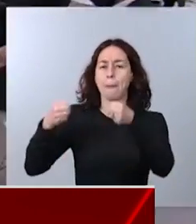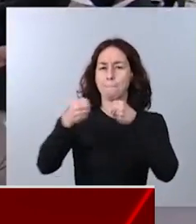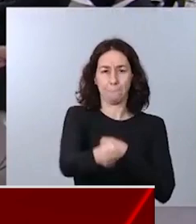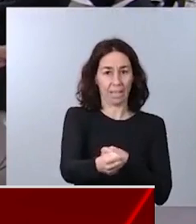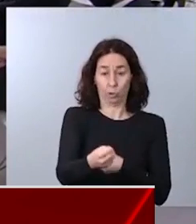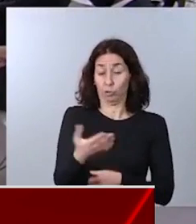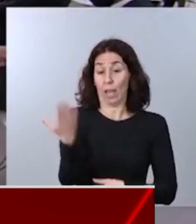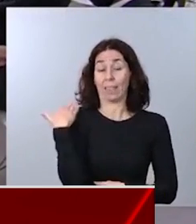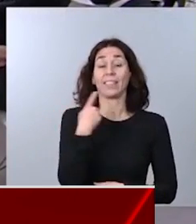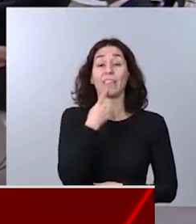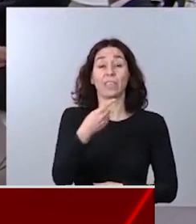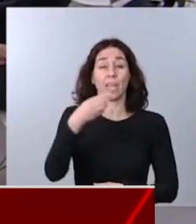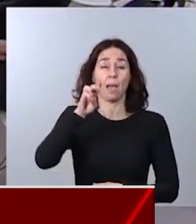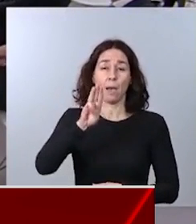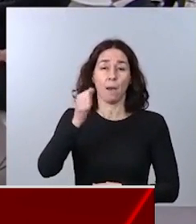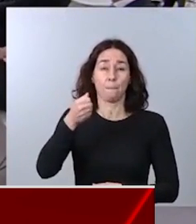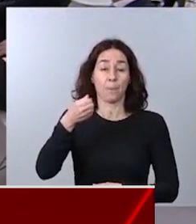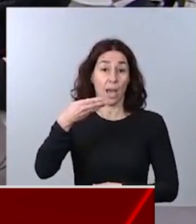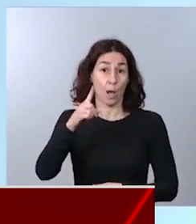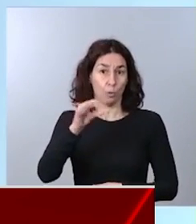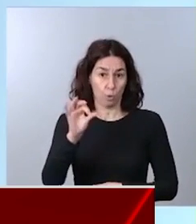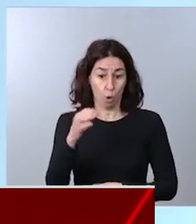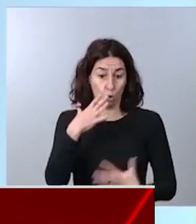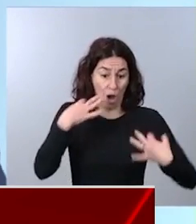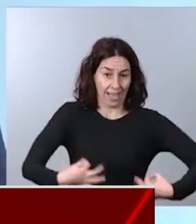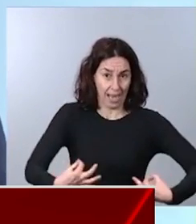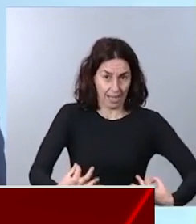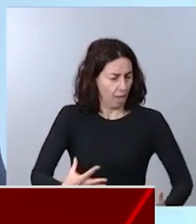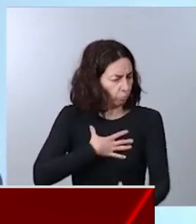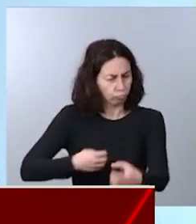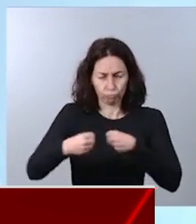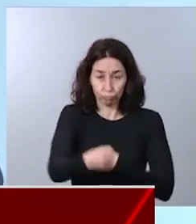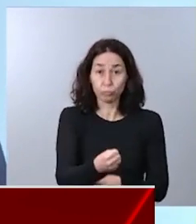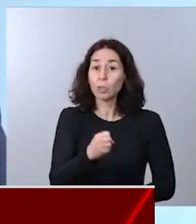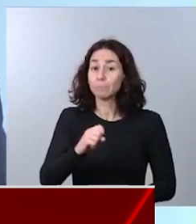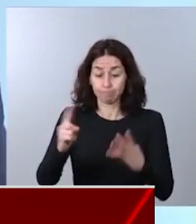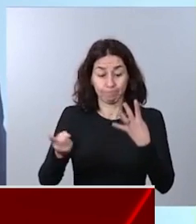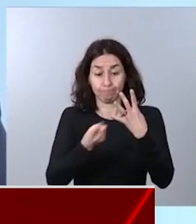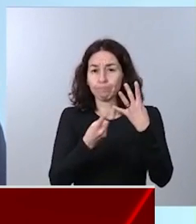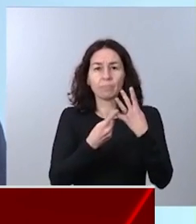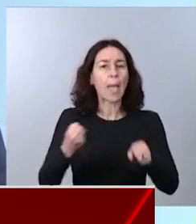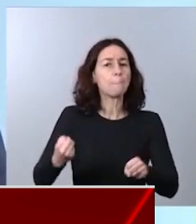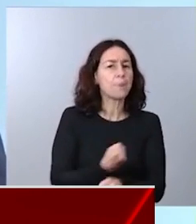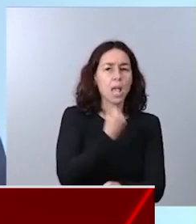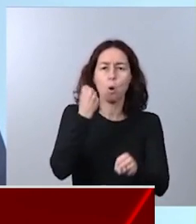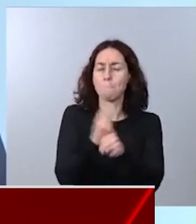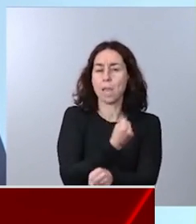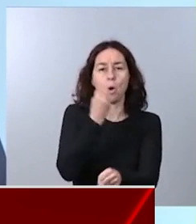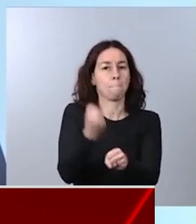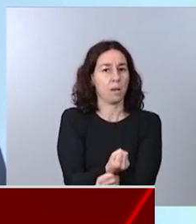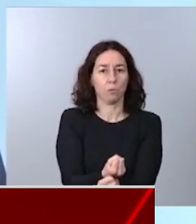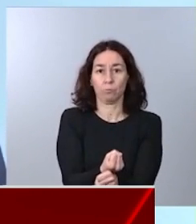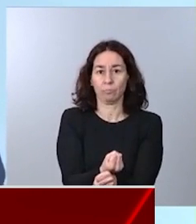digo, porque ¿qué es lo que ocurrió en Grecia? ¿Qué es el corralito? Miren ustedes, cuando Grecia suspende